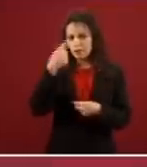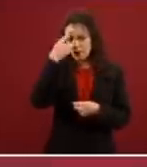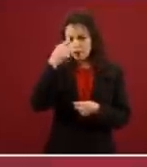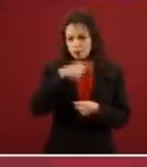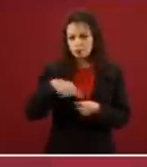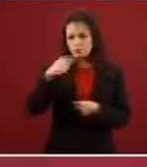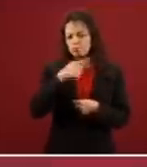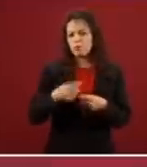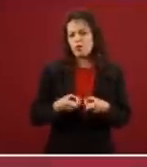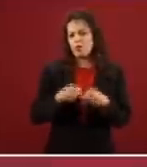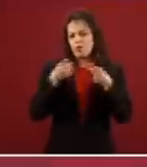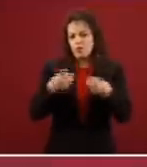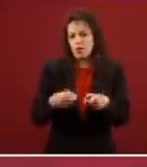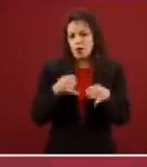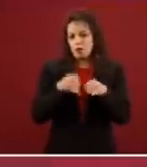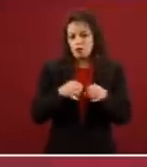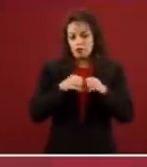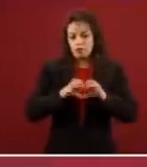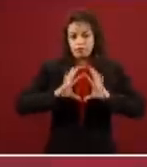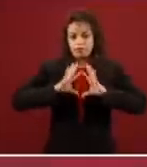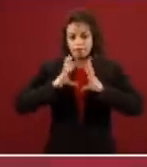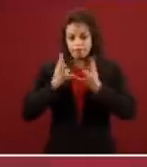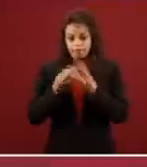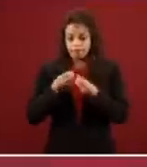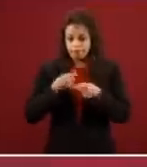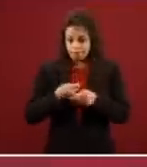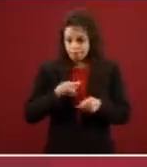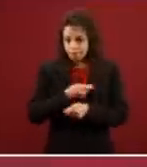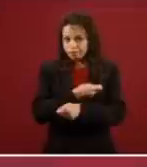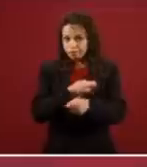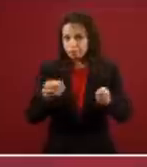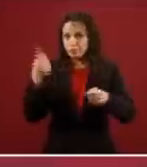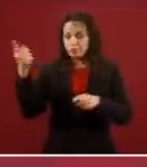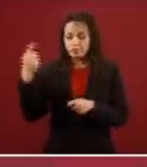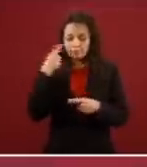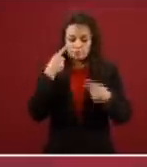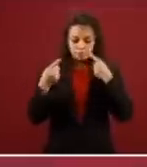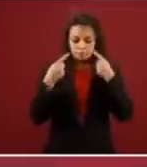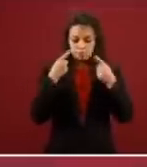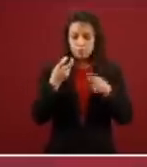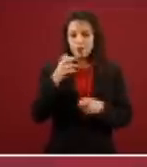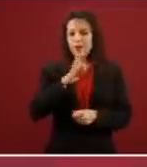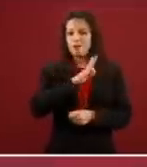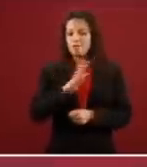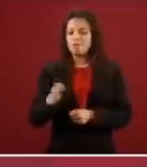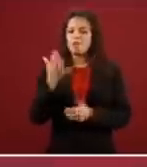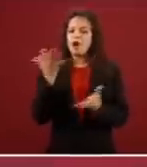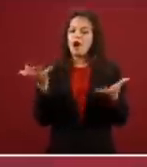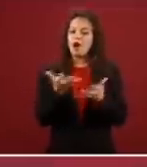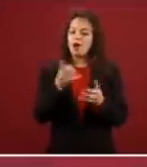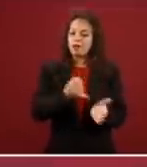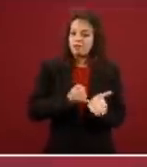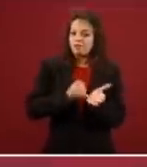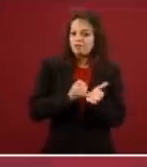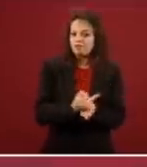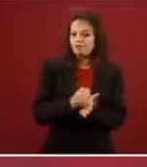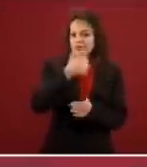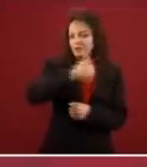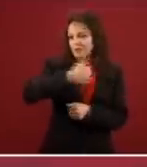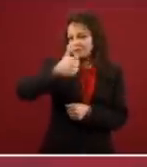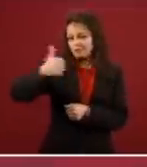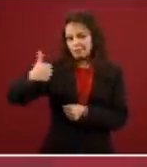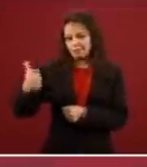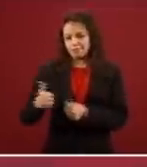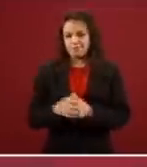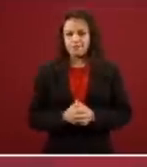acercarles toda la información para que ellos decidan con independencia. Cuando hablo de comparecer,